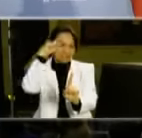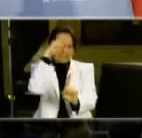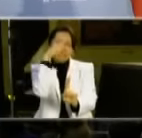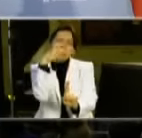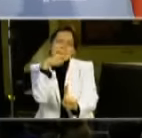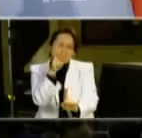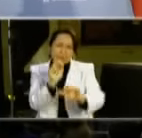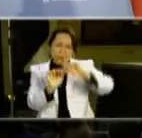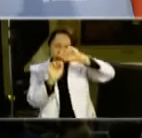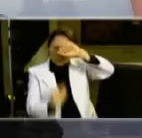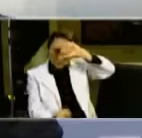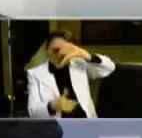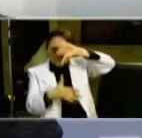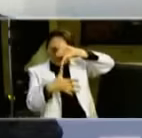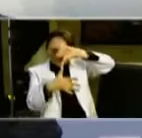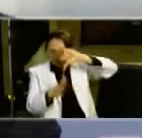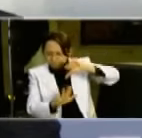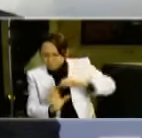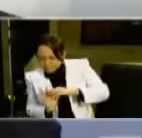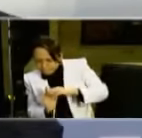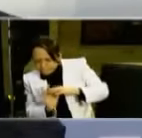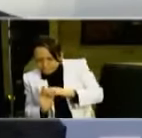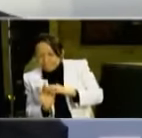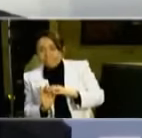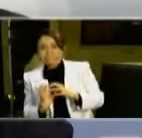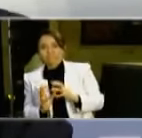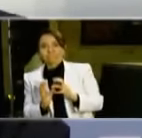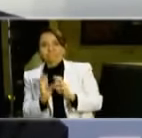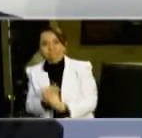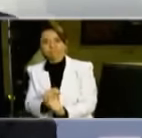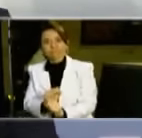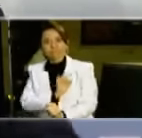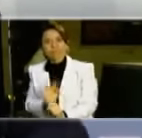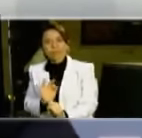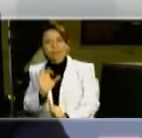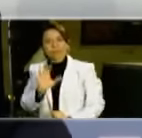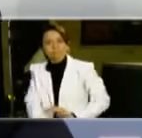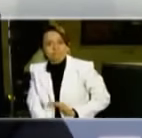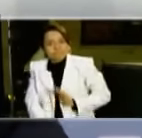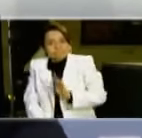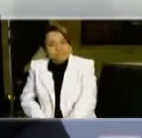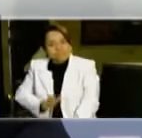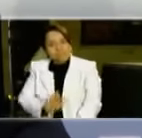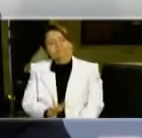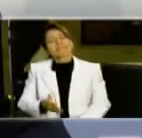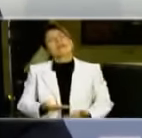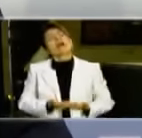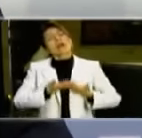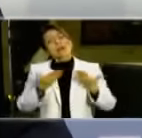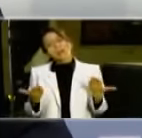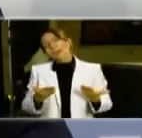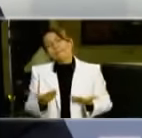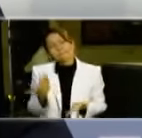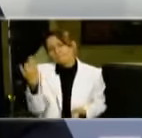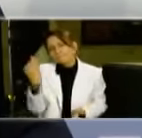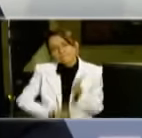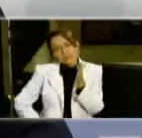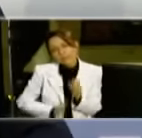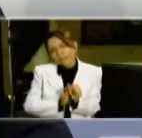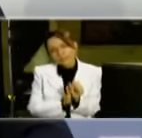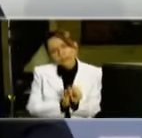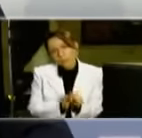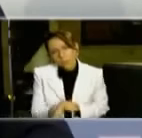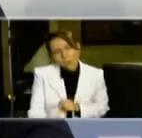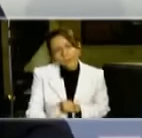a través de esas regiones. Ahora, ¿qué nos falta? Pues yo creo que nosotros no hemos enfrentado casi en ninguna